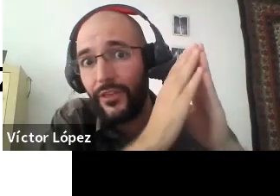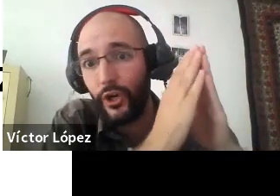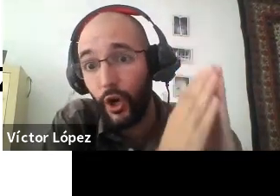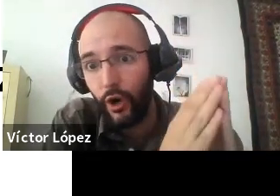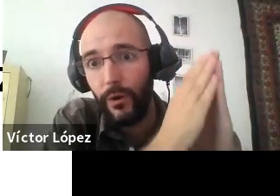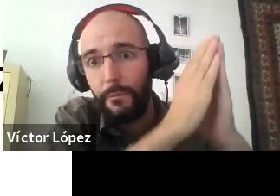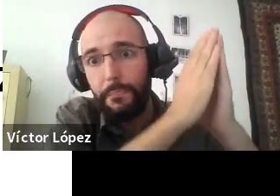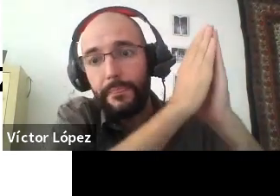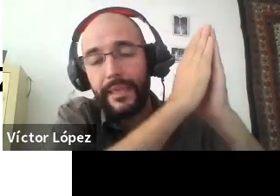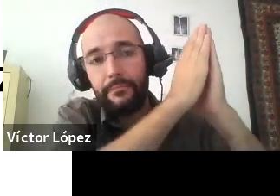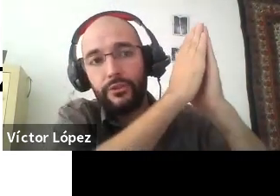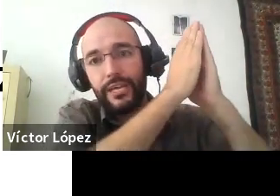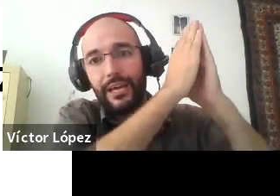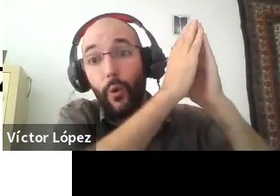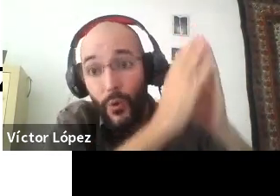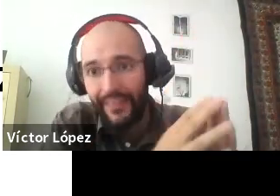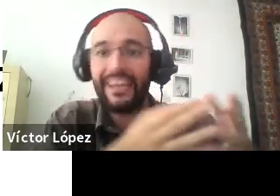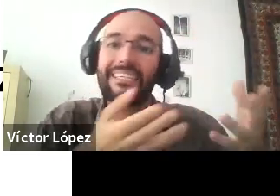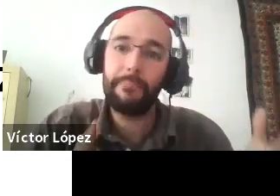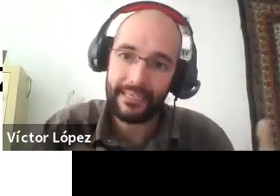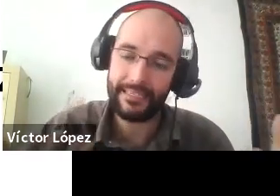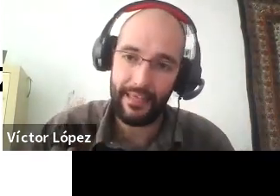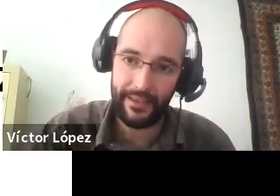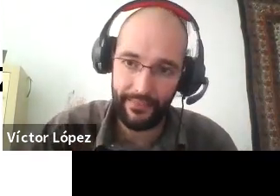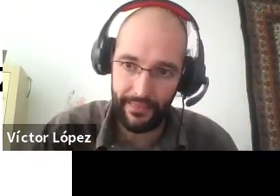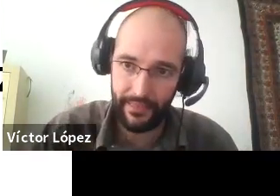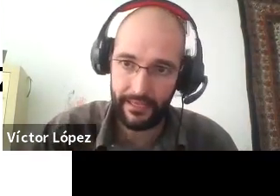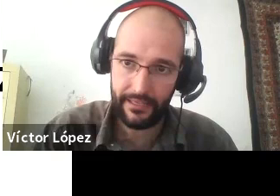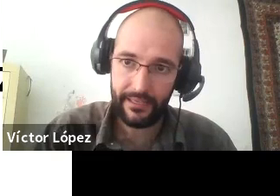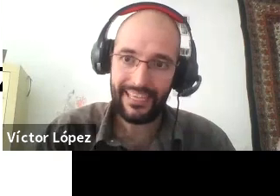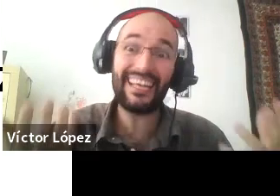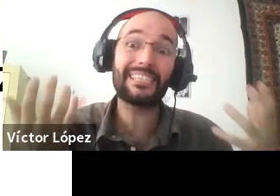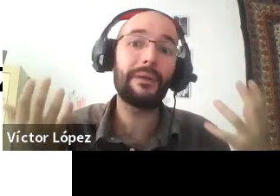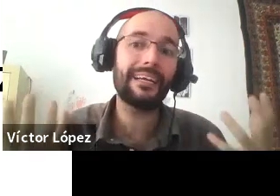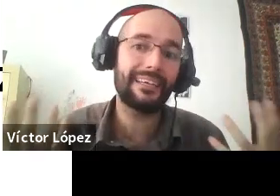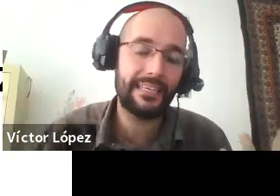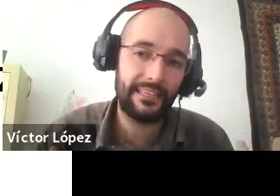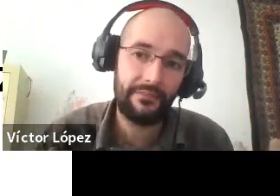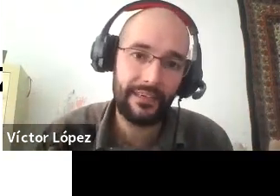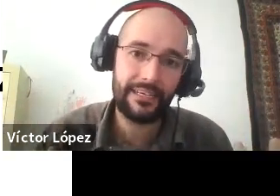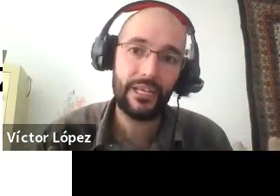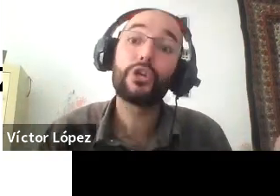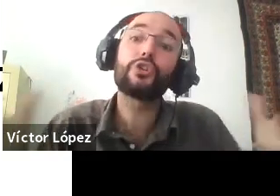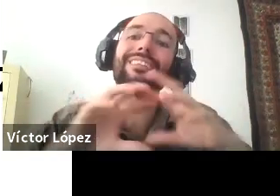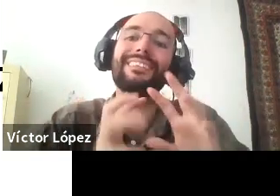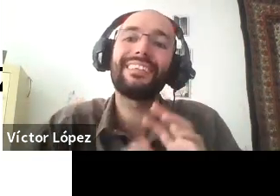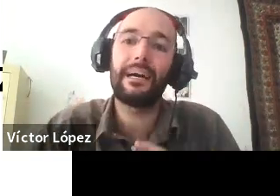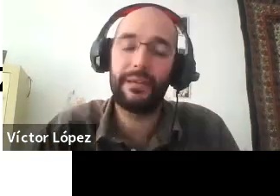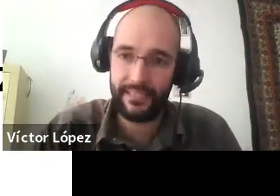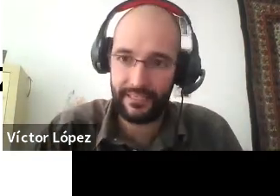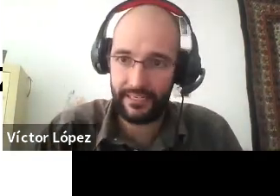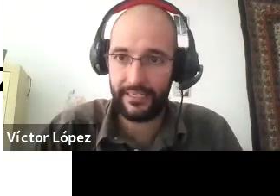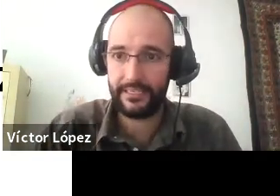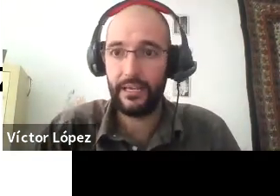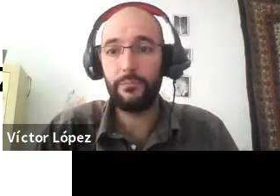la indagación como, digamos, una de las patas de hacer ciencia. Y las prácticas científicas son